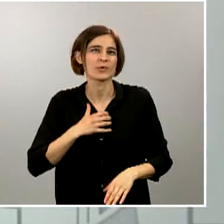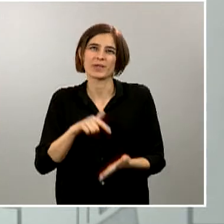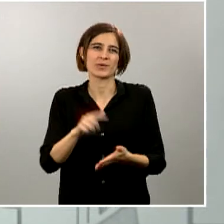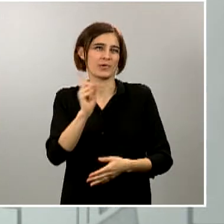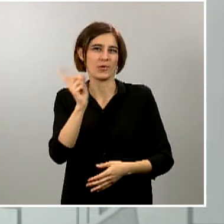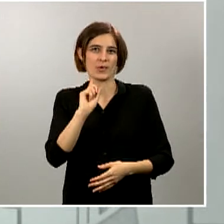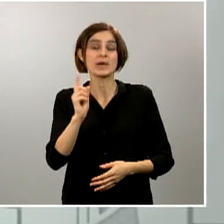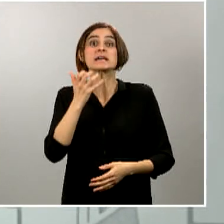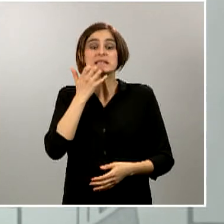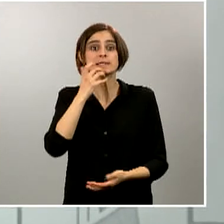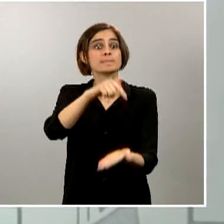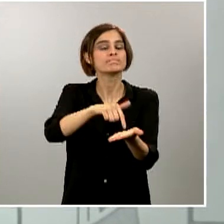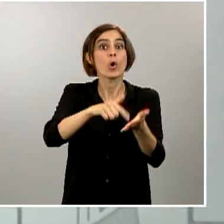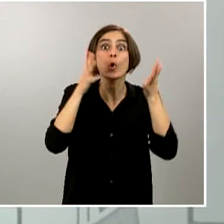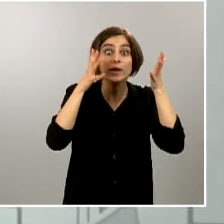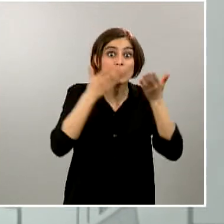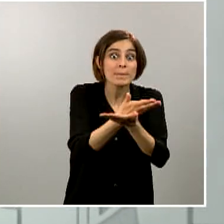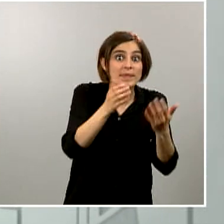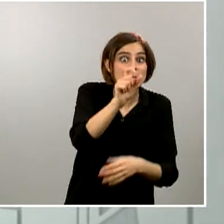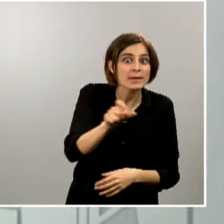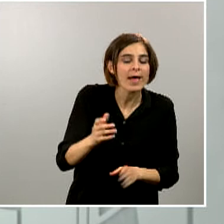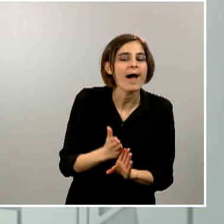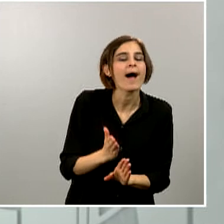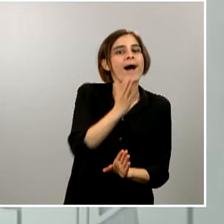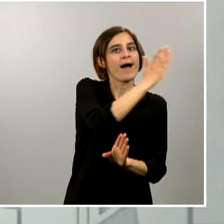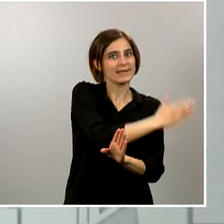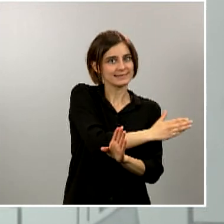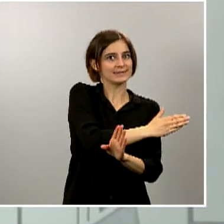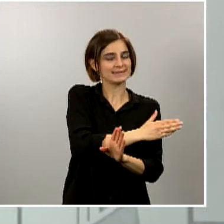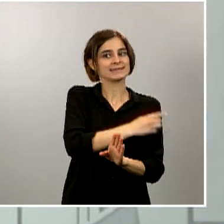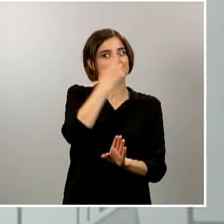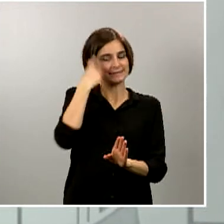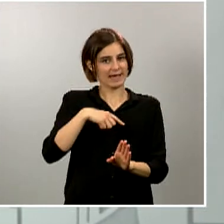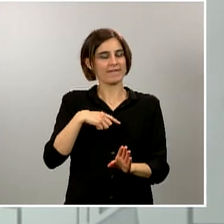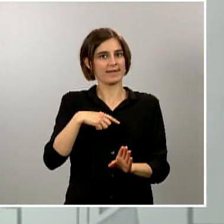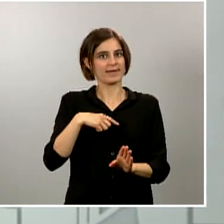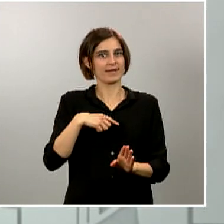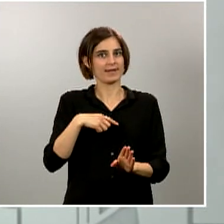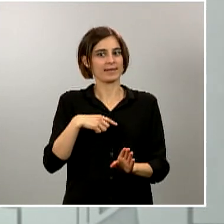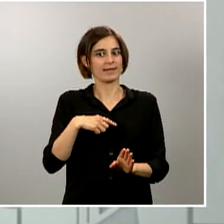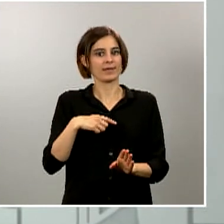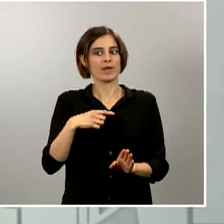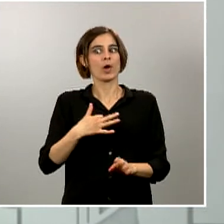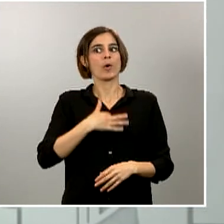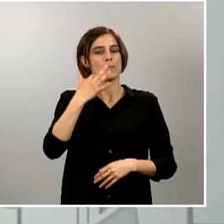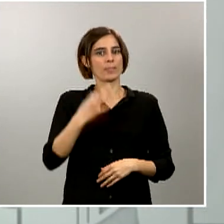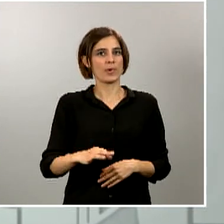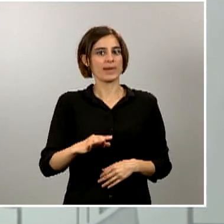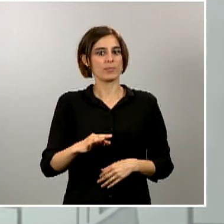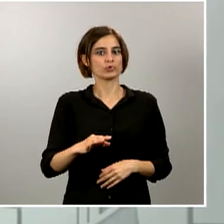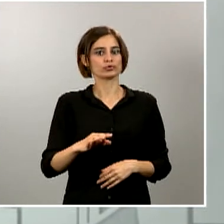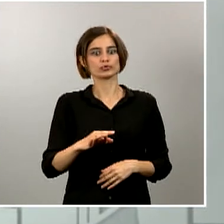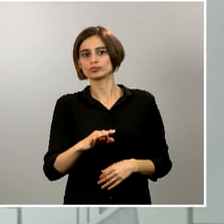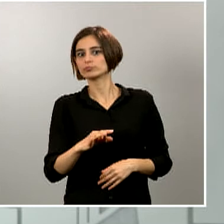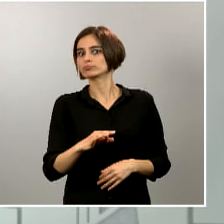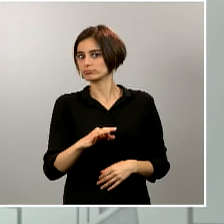exigencia al conjunto de la ciudadanía, va a ser siempre contando con que hay capacidad para ejecutar esta medida que